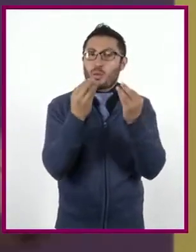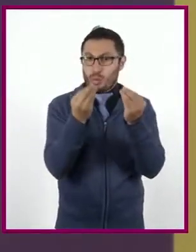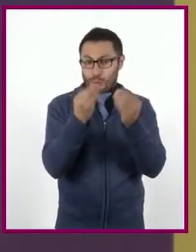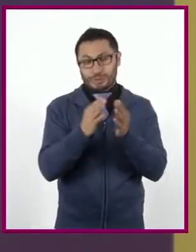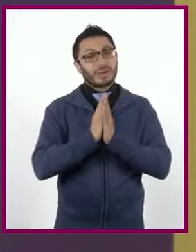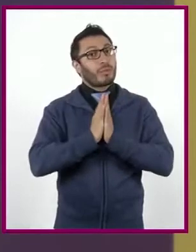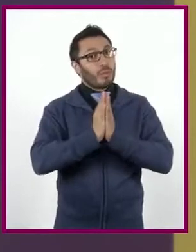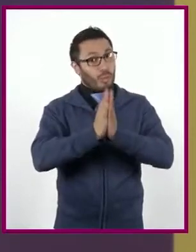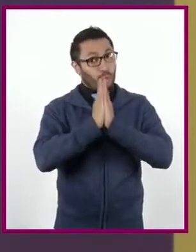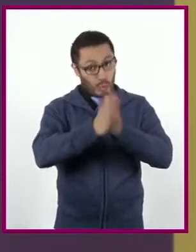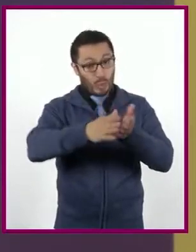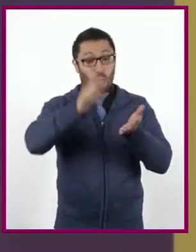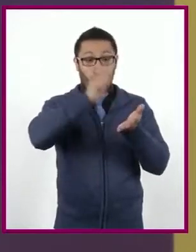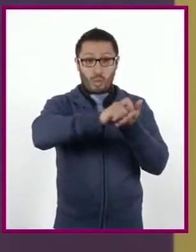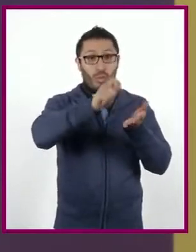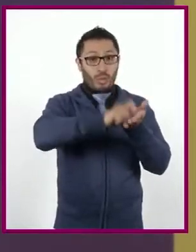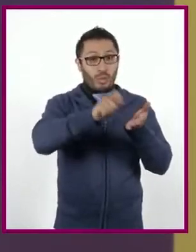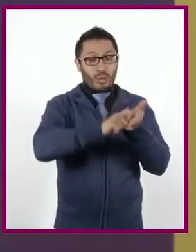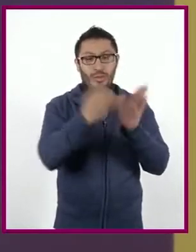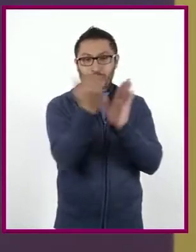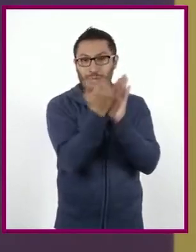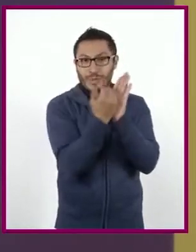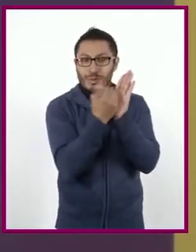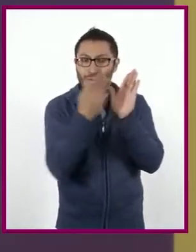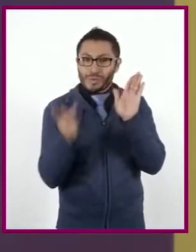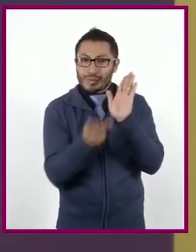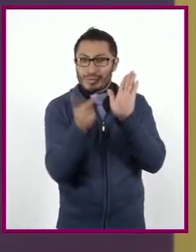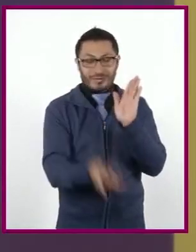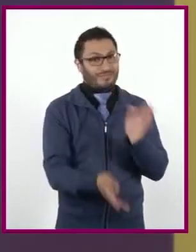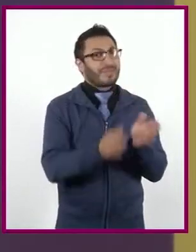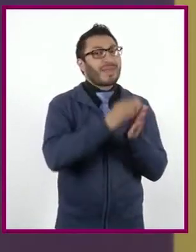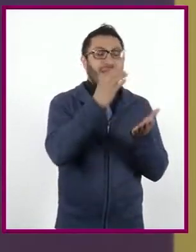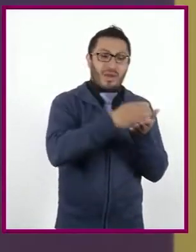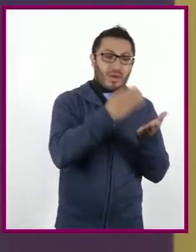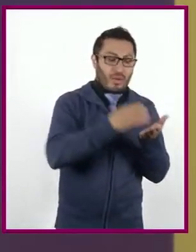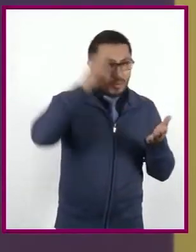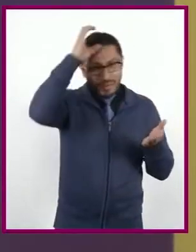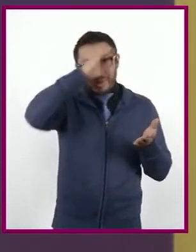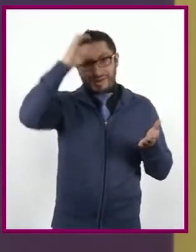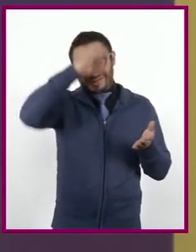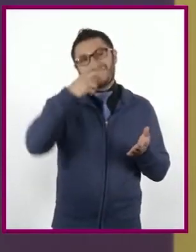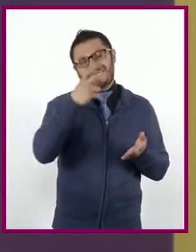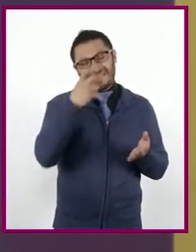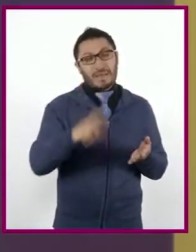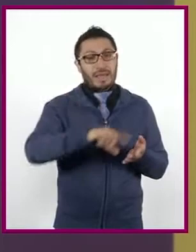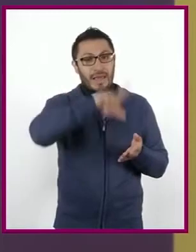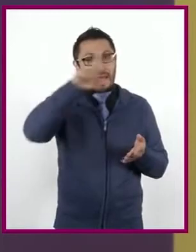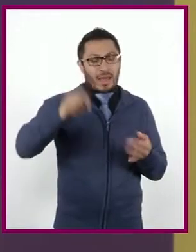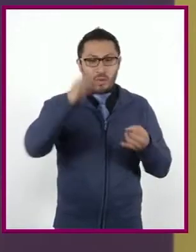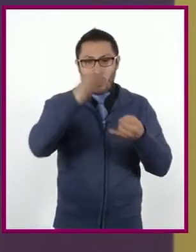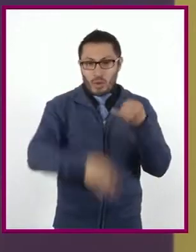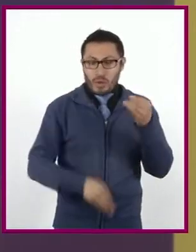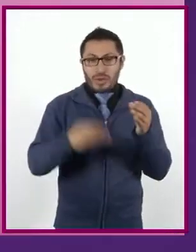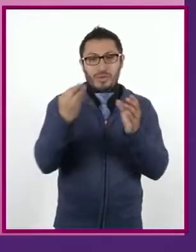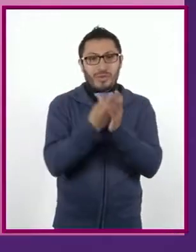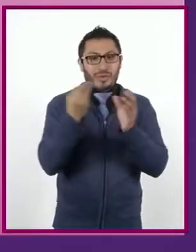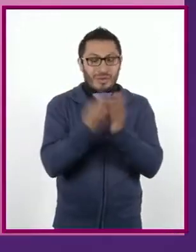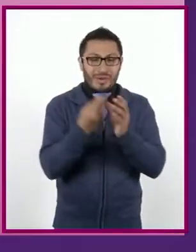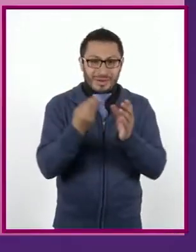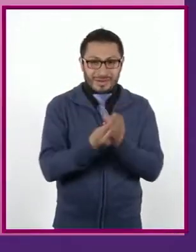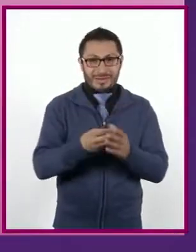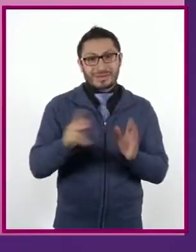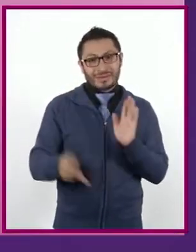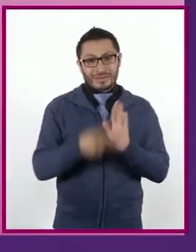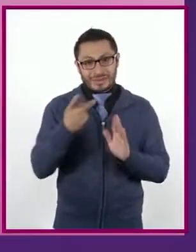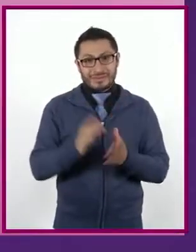favor, toma nota de las siguientes preguntas en tu bitácora científica, ya que las retomaremos al final de la sesión.